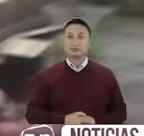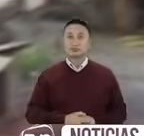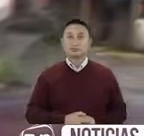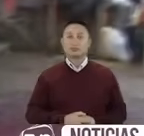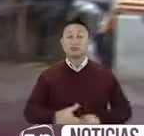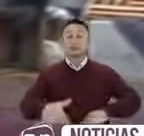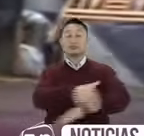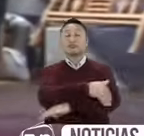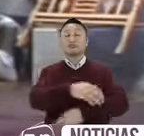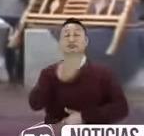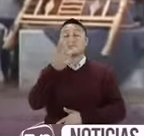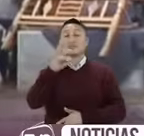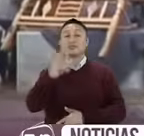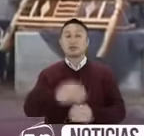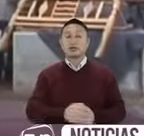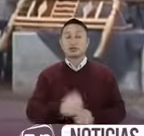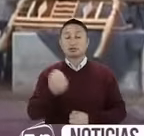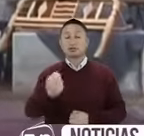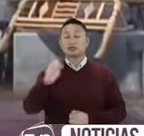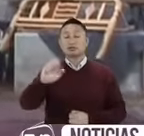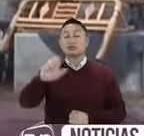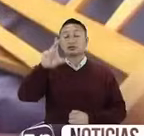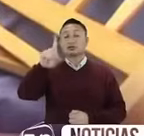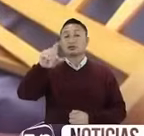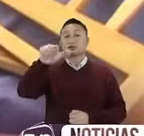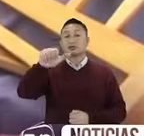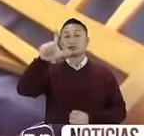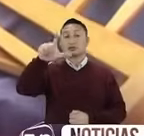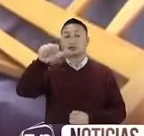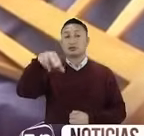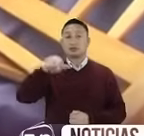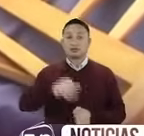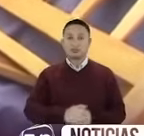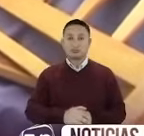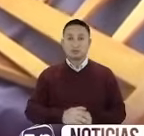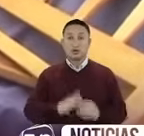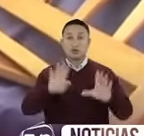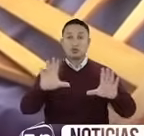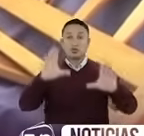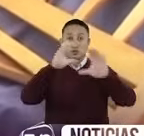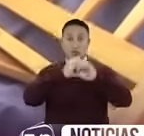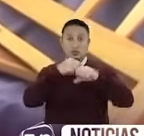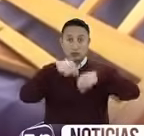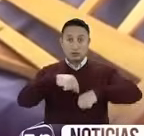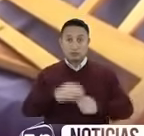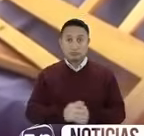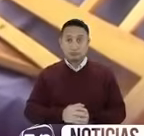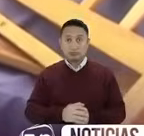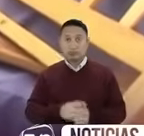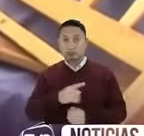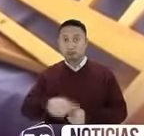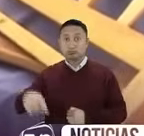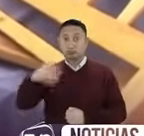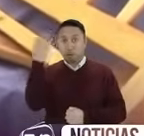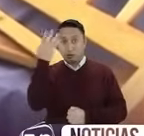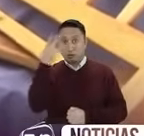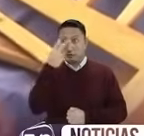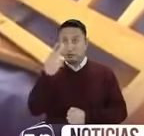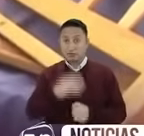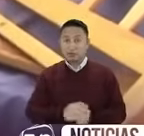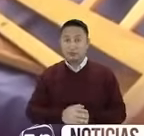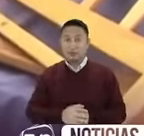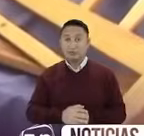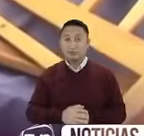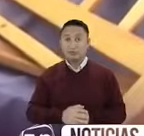Sedalana, suburbio de Guayaquil. Casi a las 9 de la noche me fui arriba ya a acabar de ver mi televisión porque el aguacero del techo